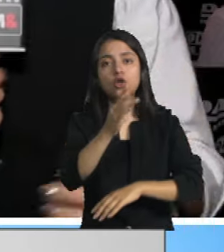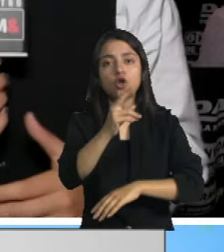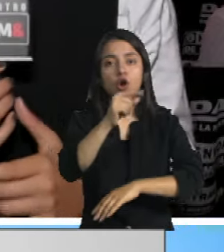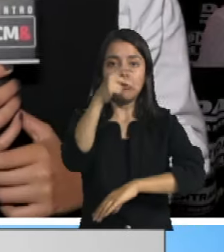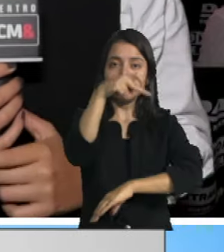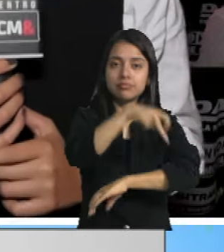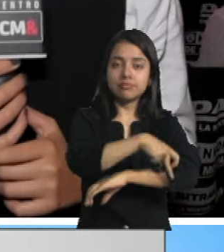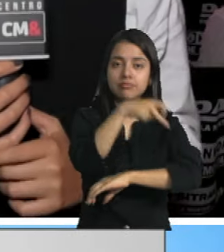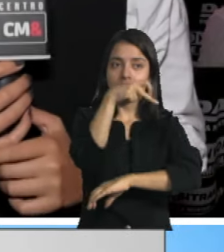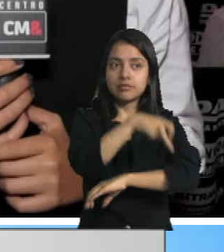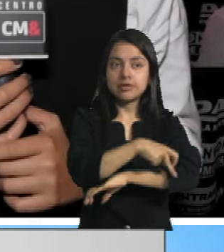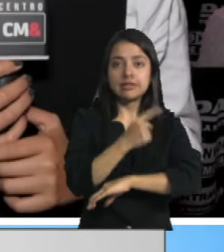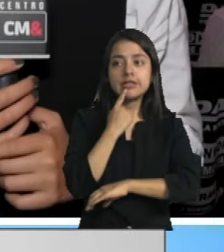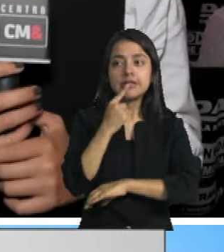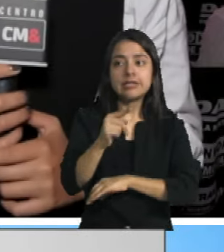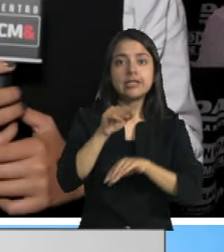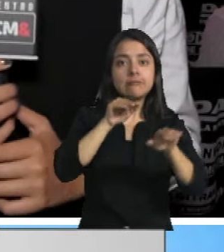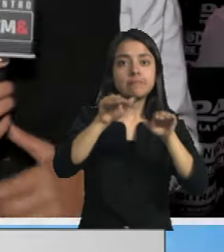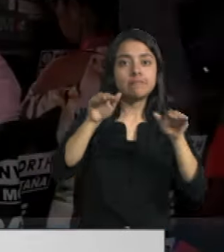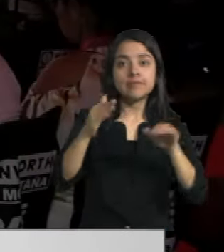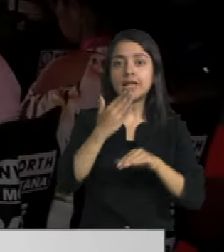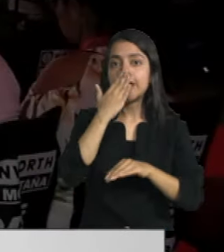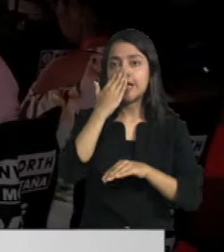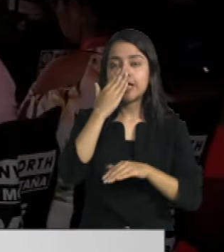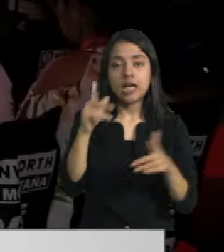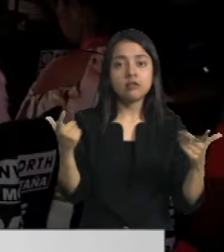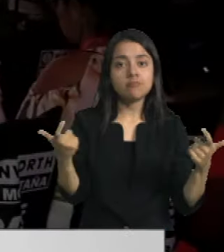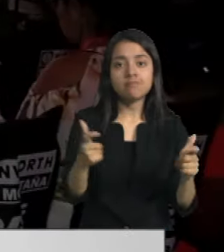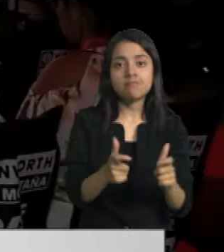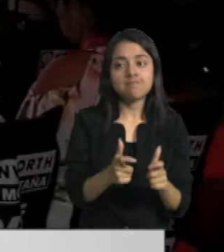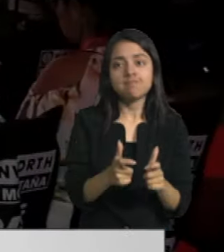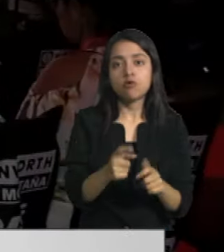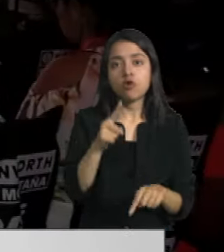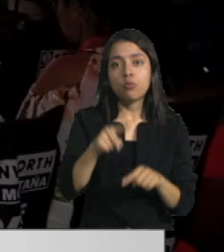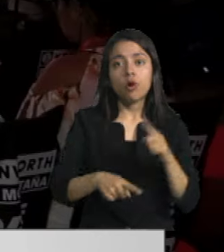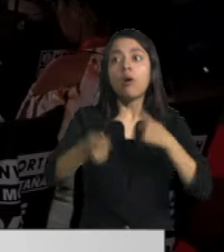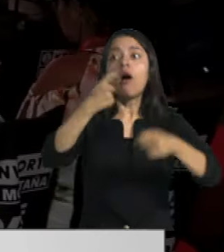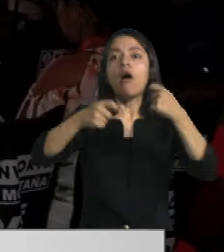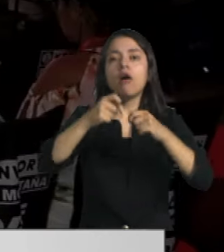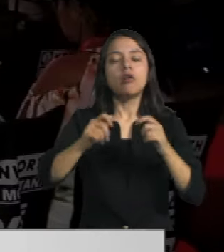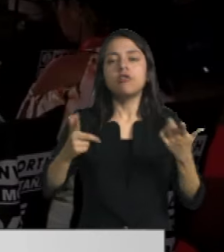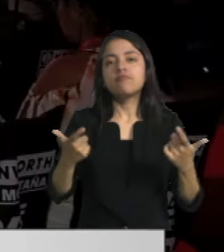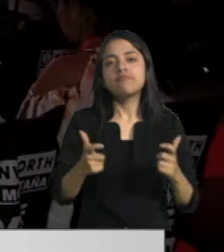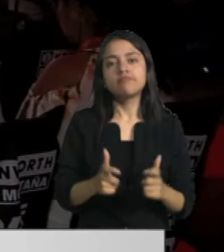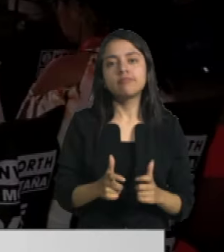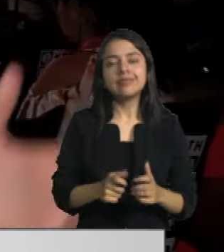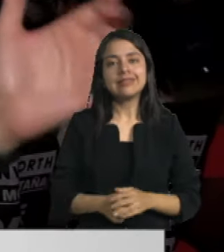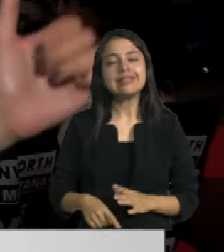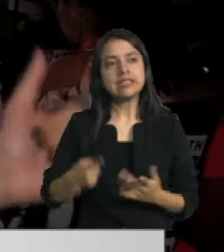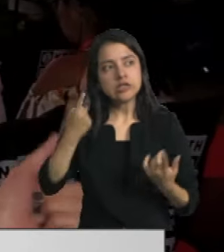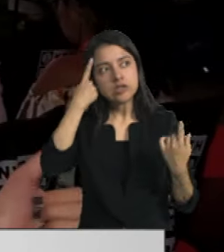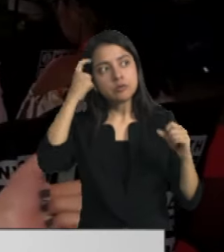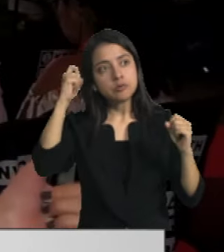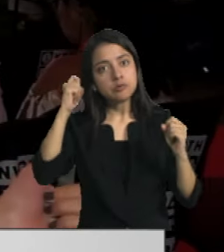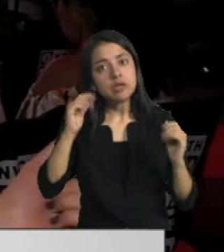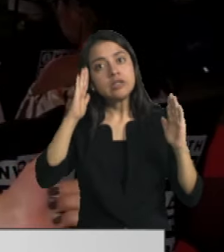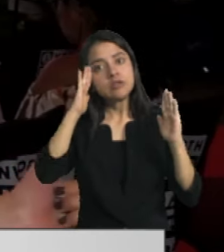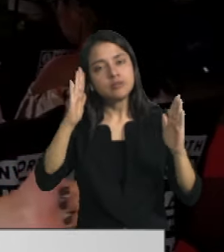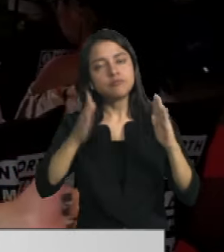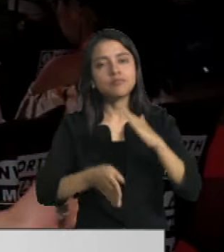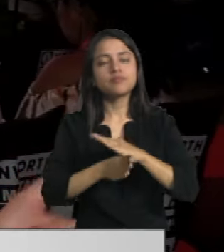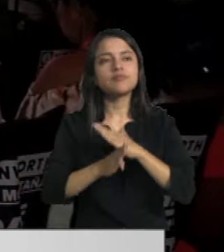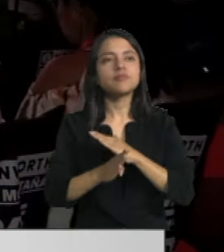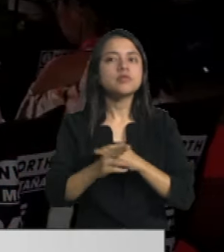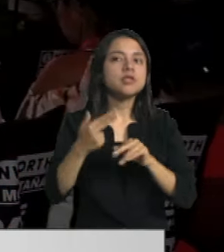de reducir, por supuesto, ese suministro para los vehículos. Nosotros estaremos muy atentos a lo que suceda aquí en el Congreso de Colfecar. Pues en pocos